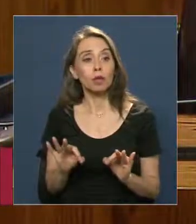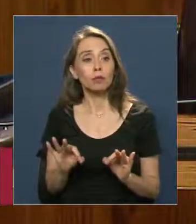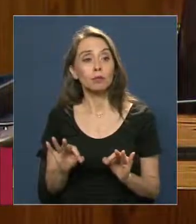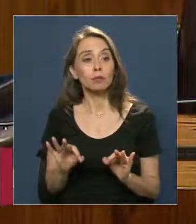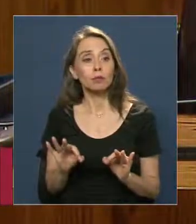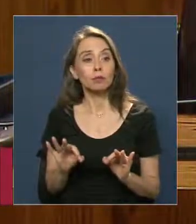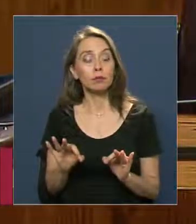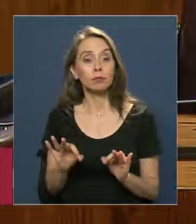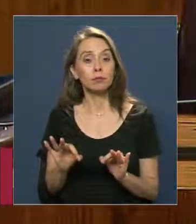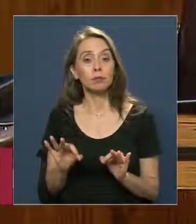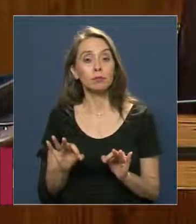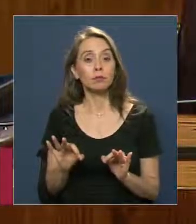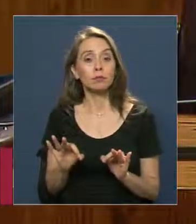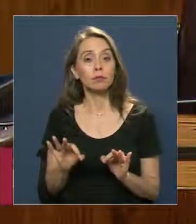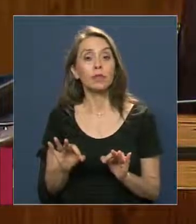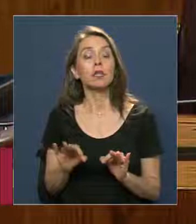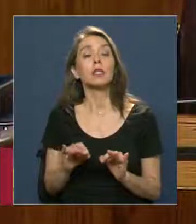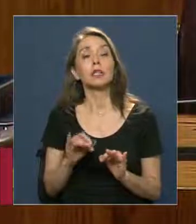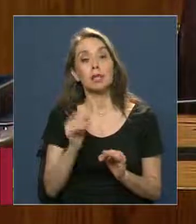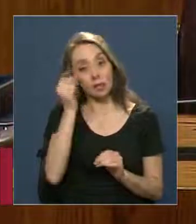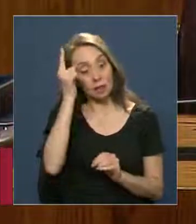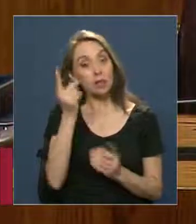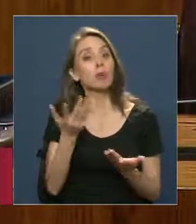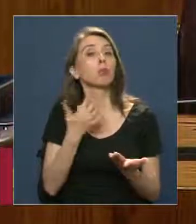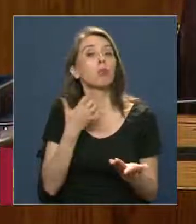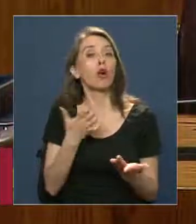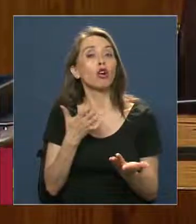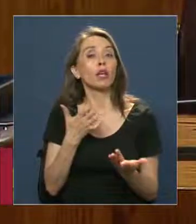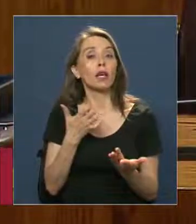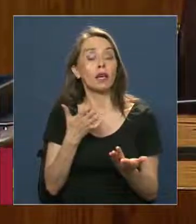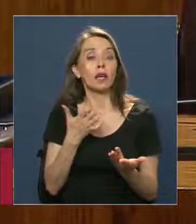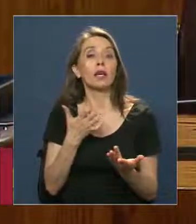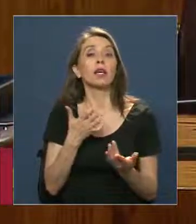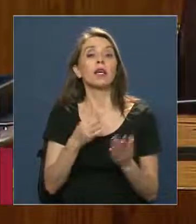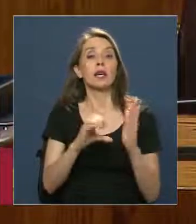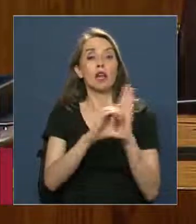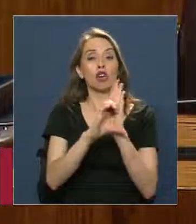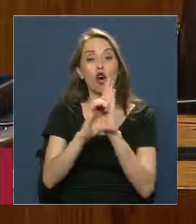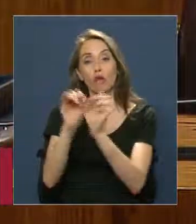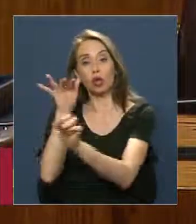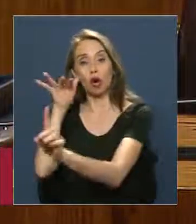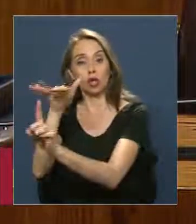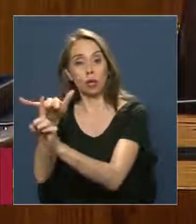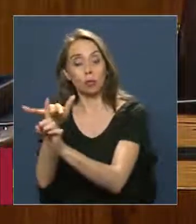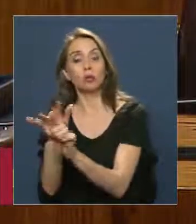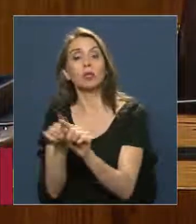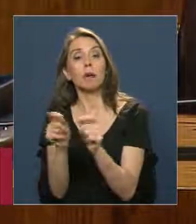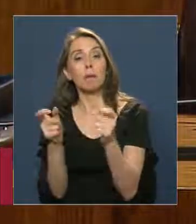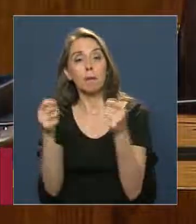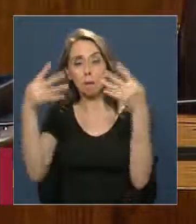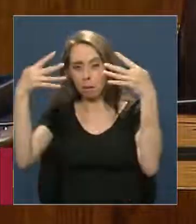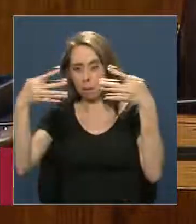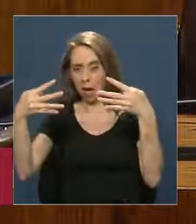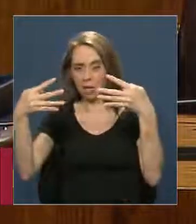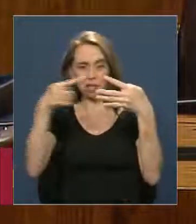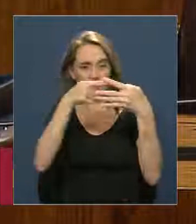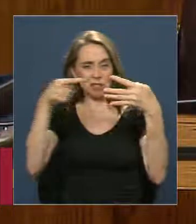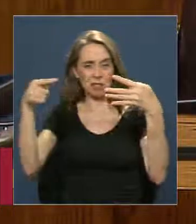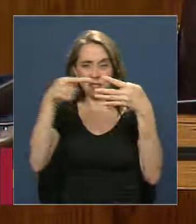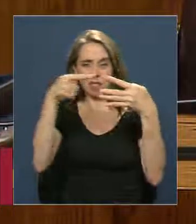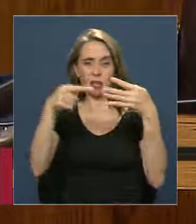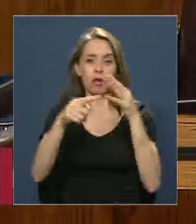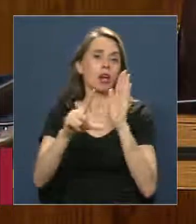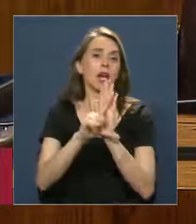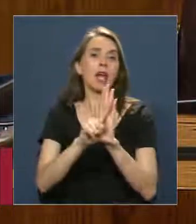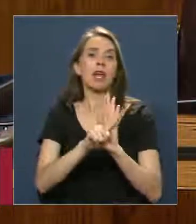justifican el reproche. Estas son muy parecidas a las que contiene la ley a que me